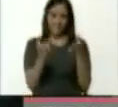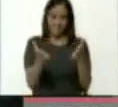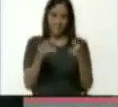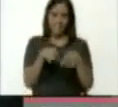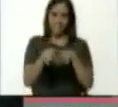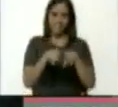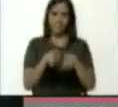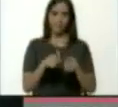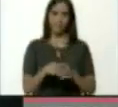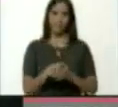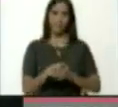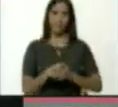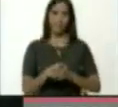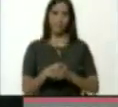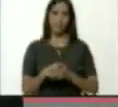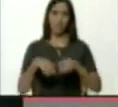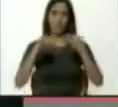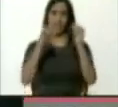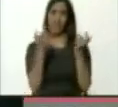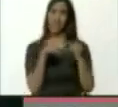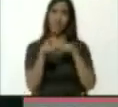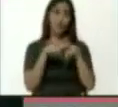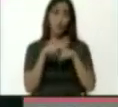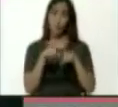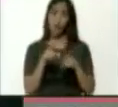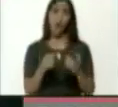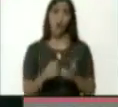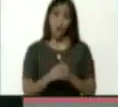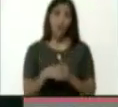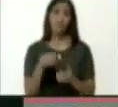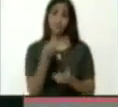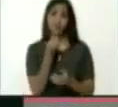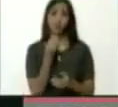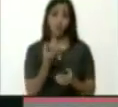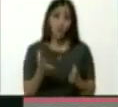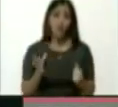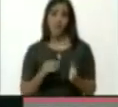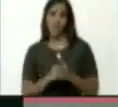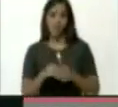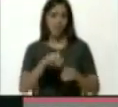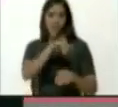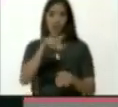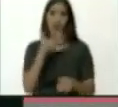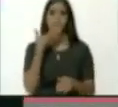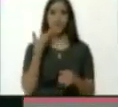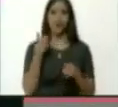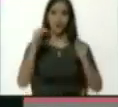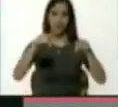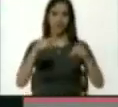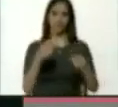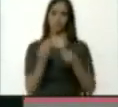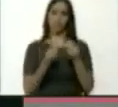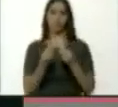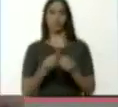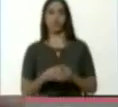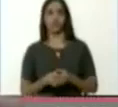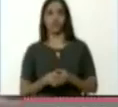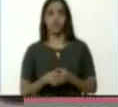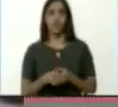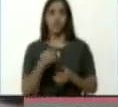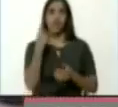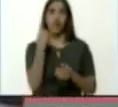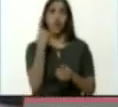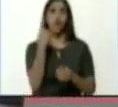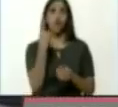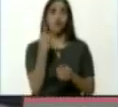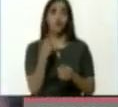aplica el arte de la guerra. Que el rumor es un medio tan cual, igual, equivalente, incluso mejor que este que estamos usando en este momento. La